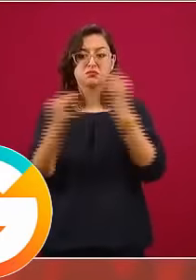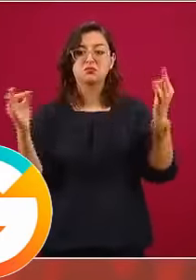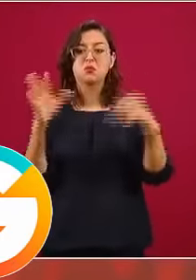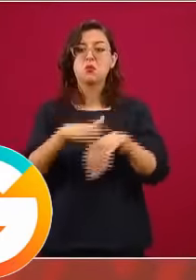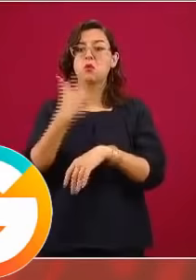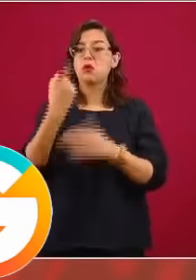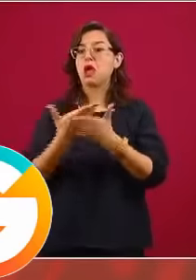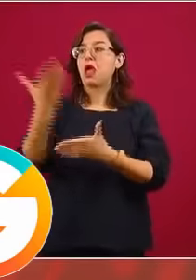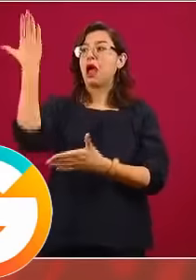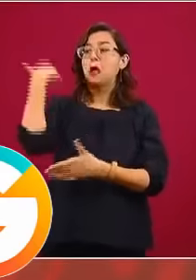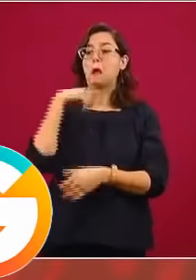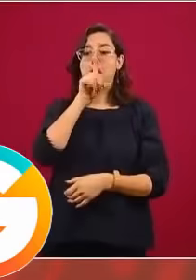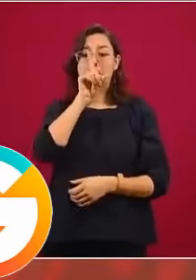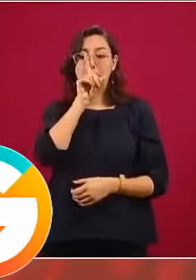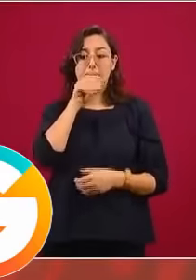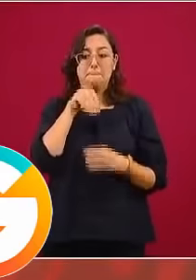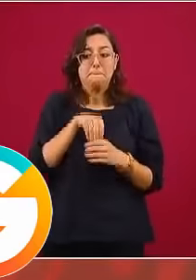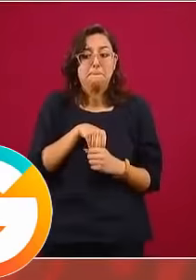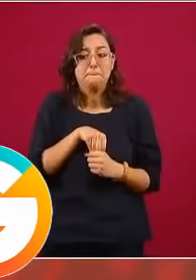ocultaban